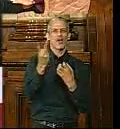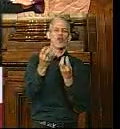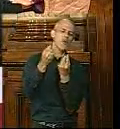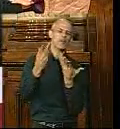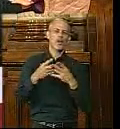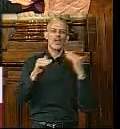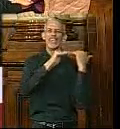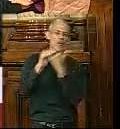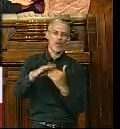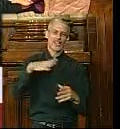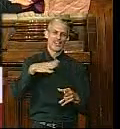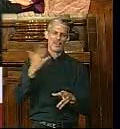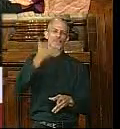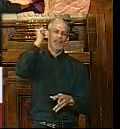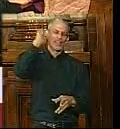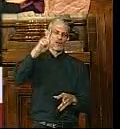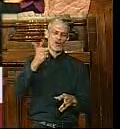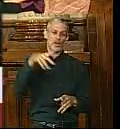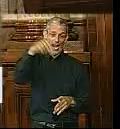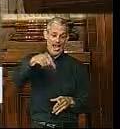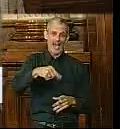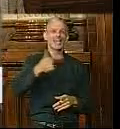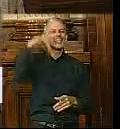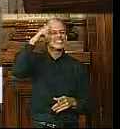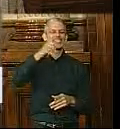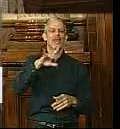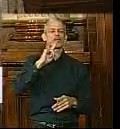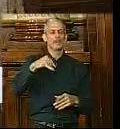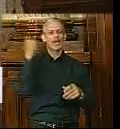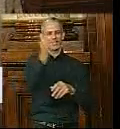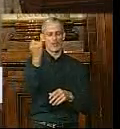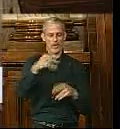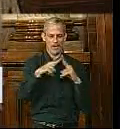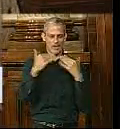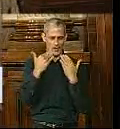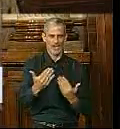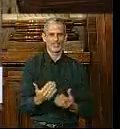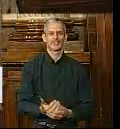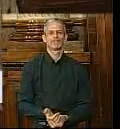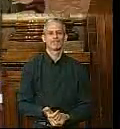igualdades que nos falta conquistar. Salud. Aquí, en Senado TV. Hasta el jueves que viene. Gracias.